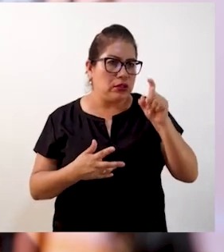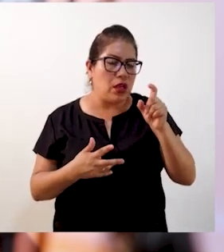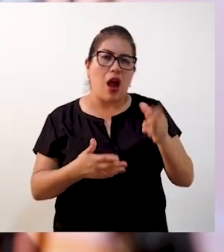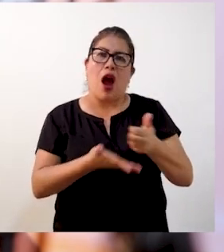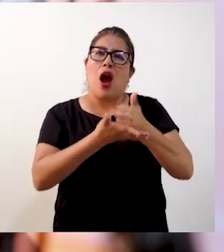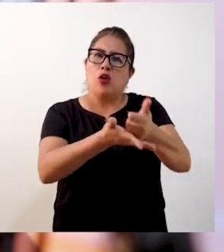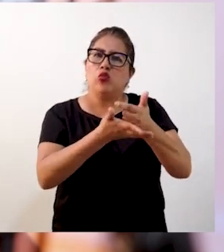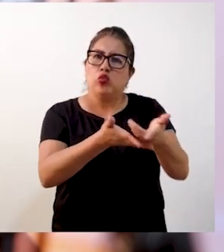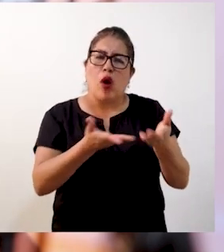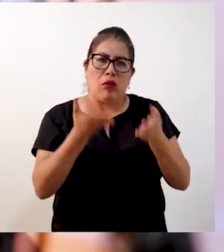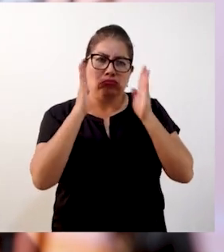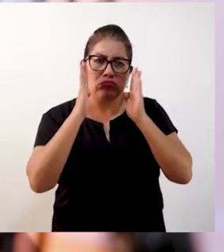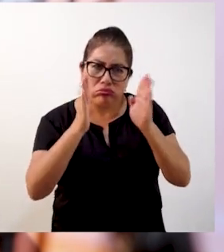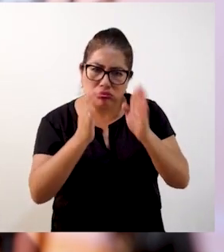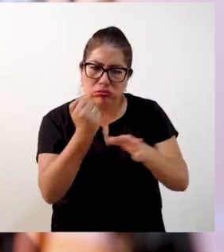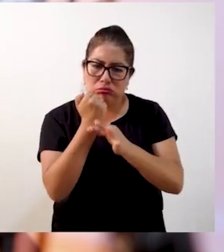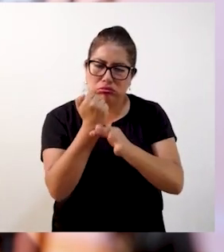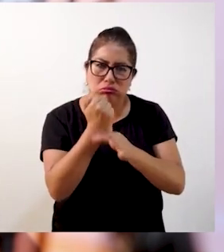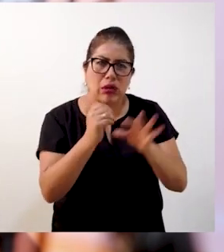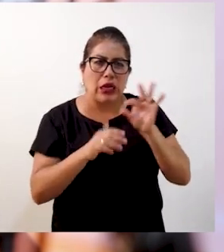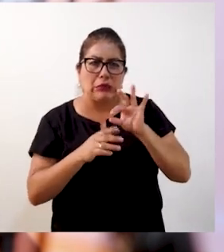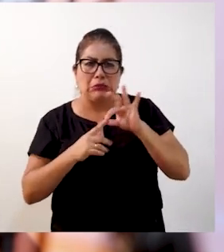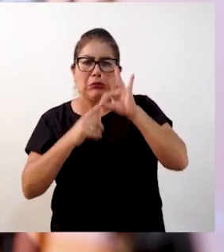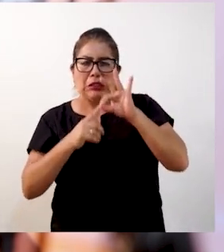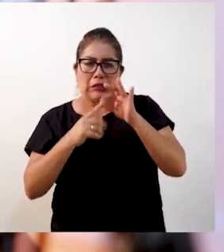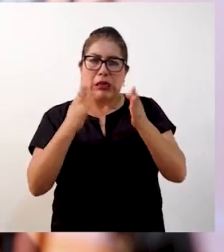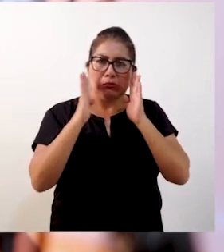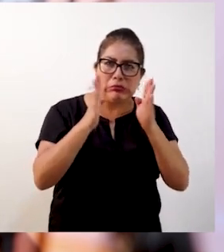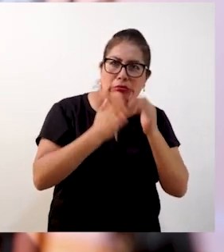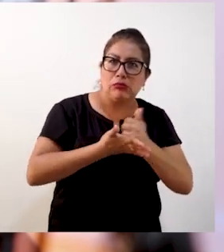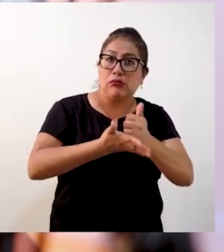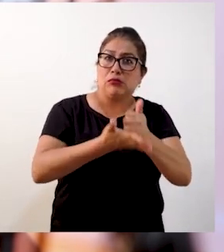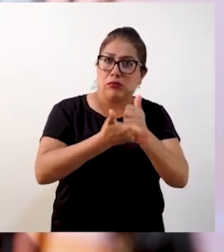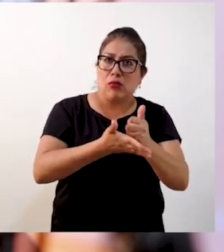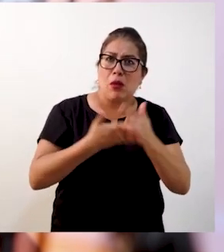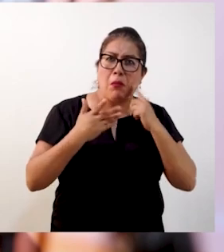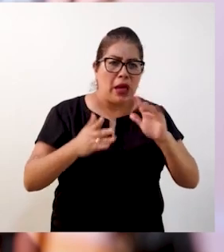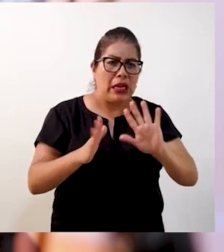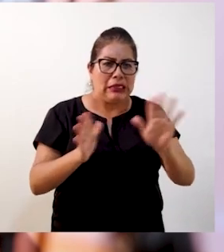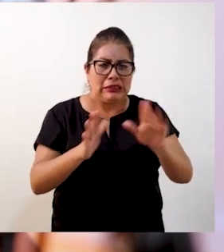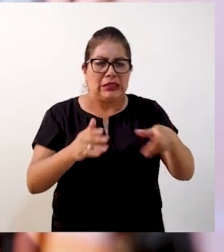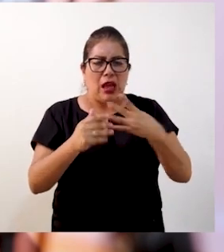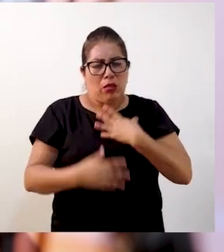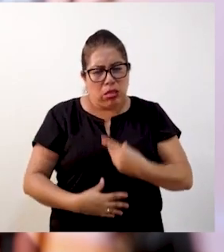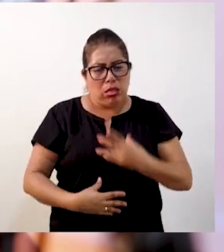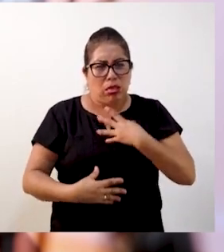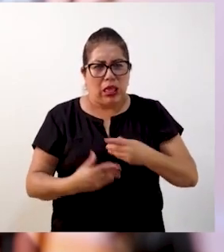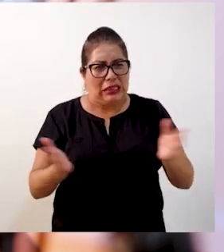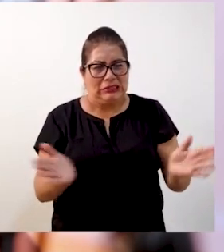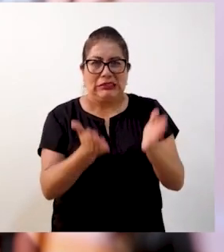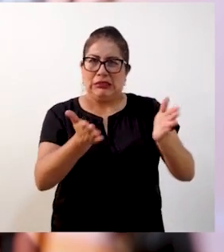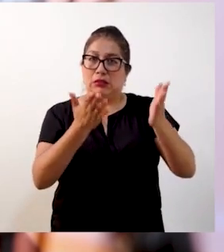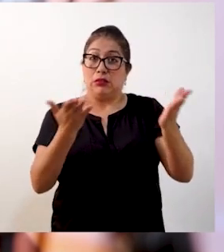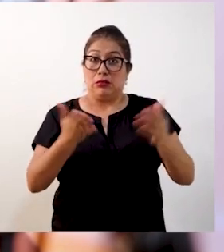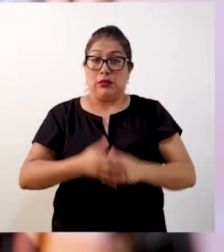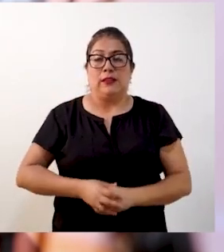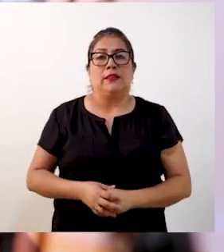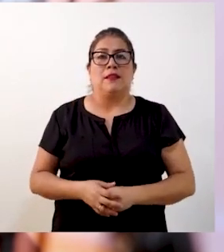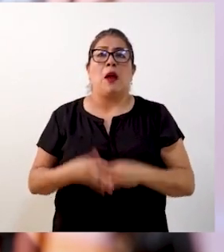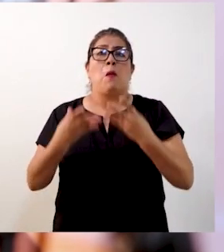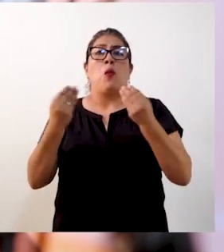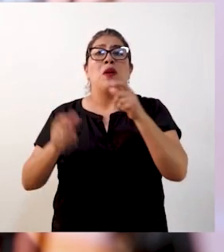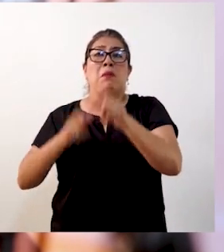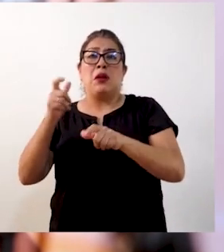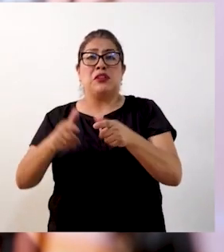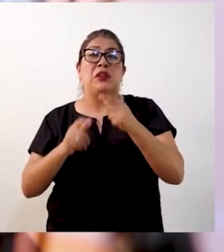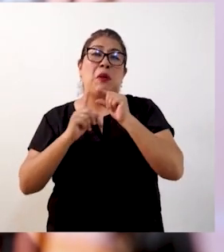una atención médica especializada para poder salir de una depresión. Muchas veces, doctor, dicen, tú